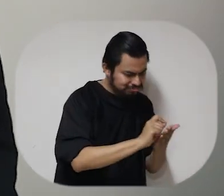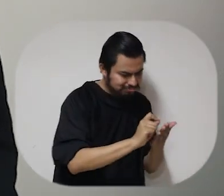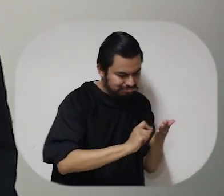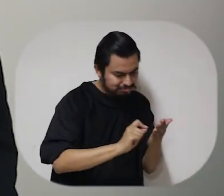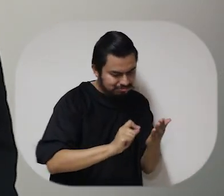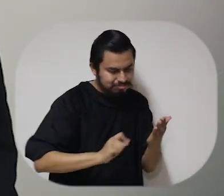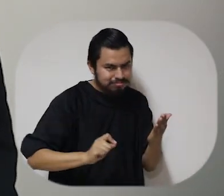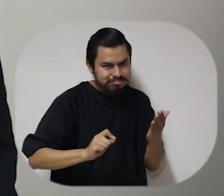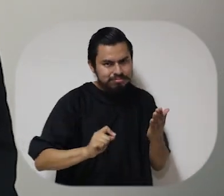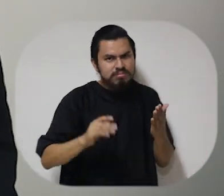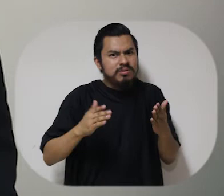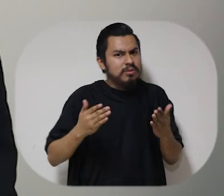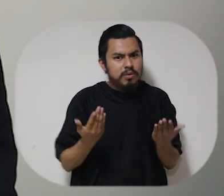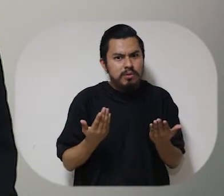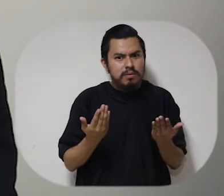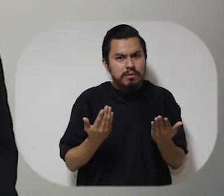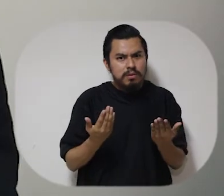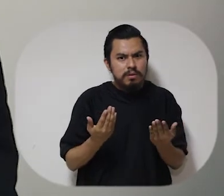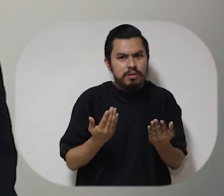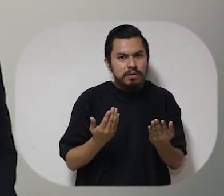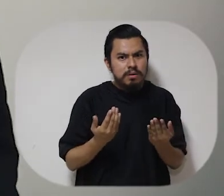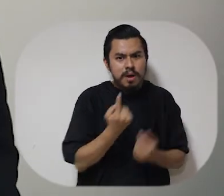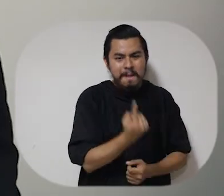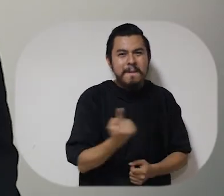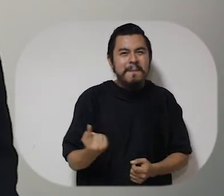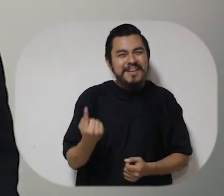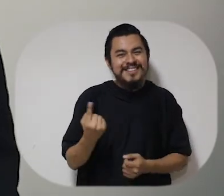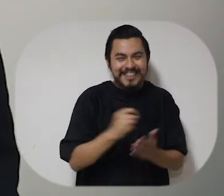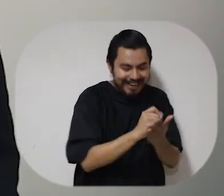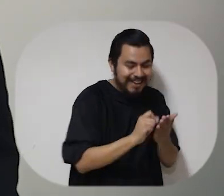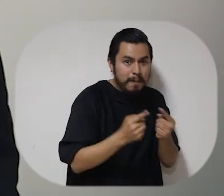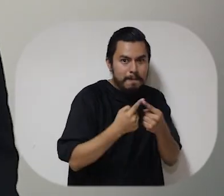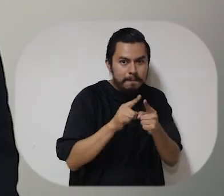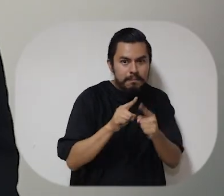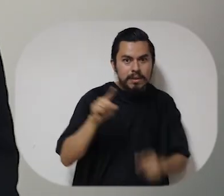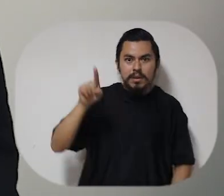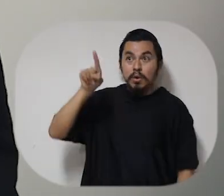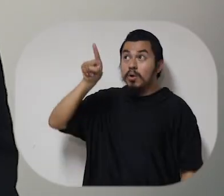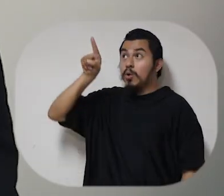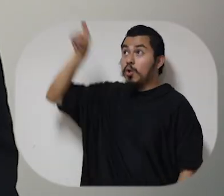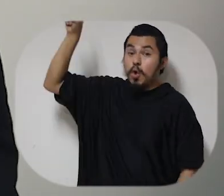Fue a través de los autores humanos, pero la